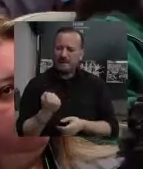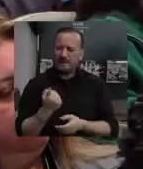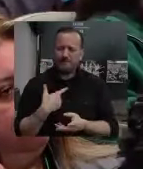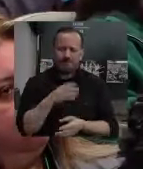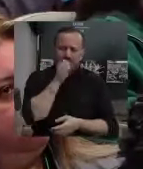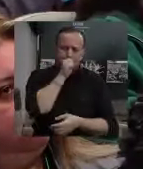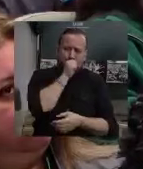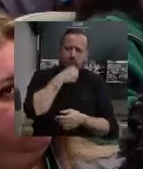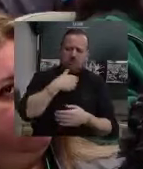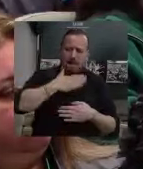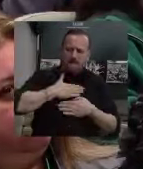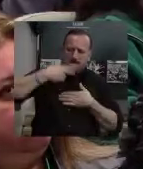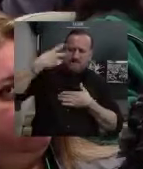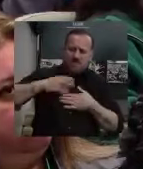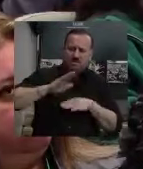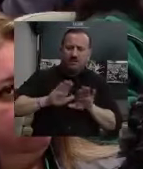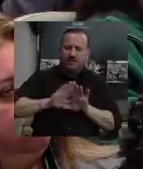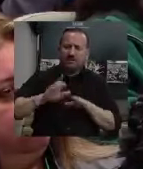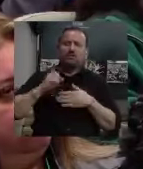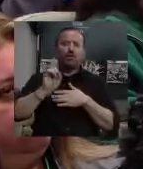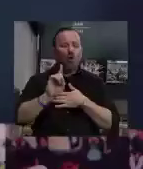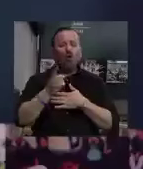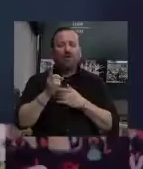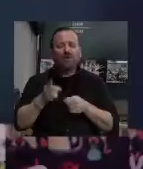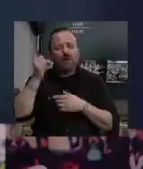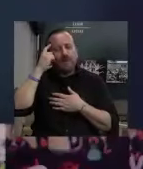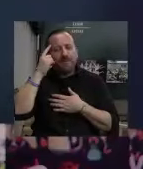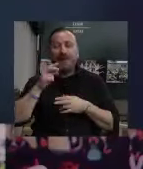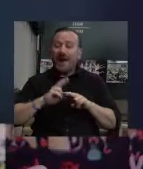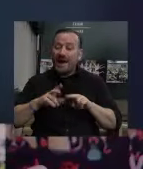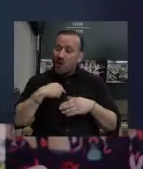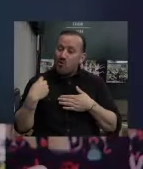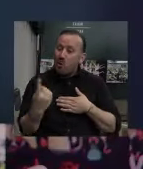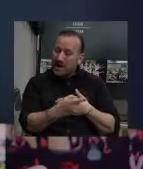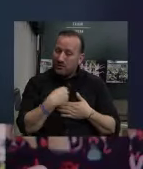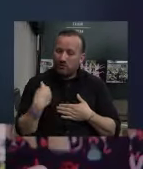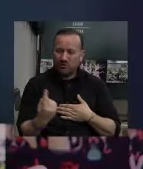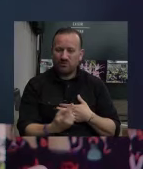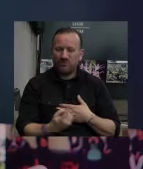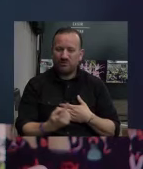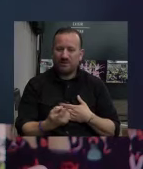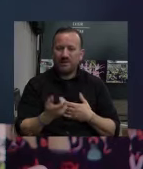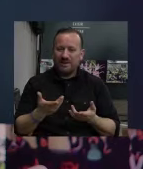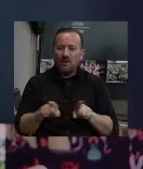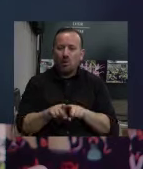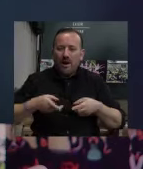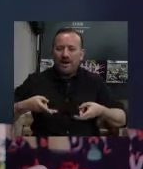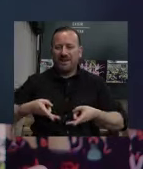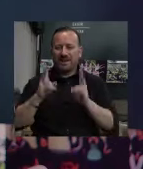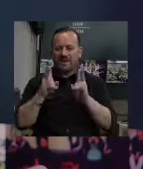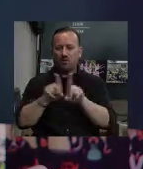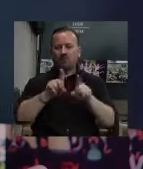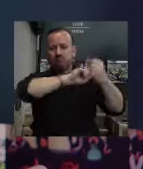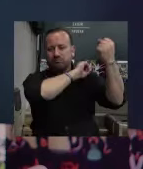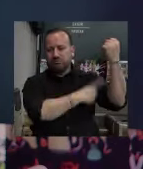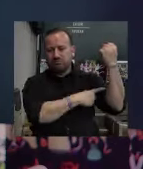decir esto es mío hay que pensar hagamos lo nuestro Esa es la libertad que